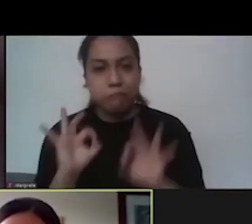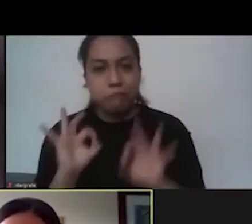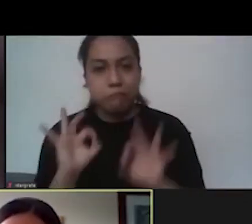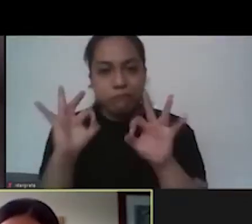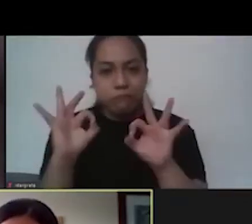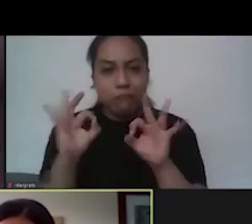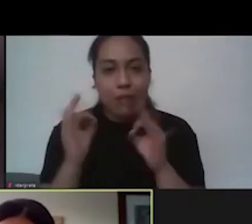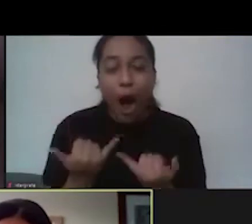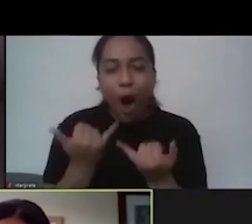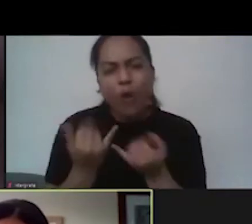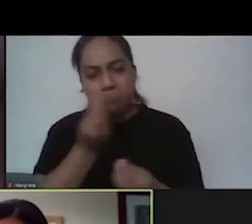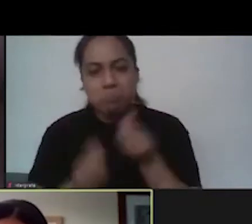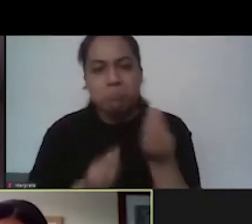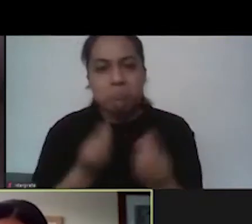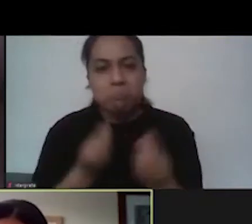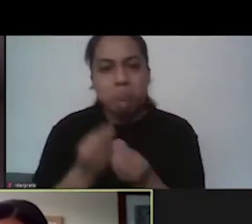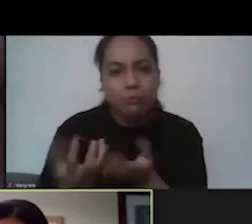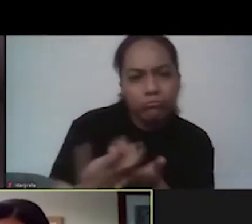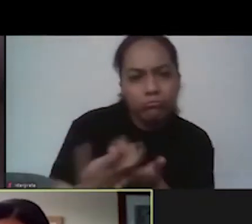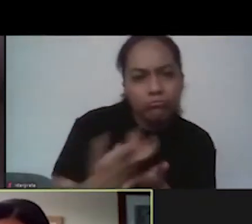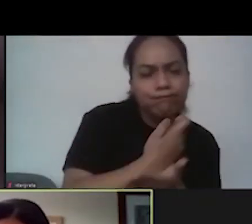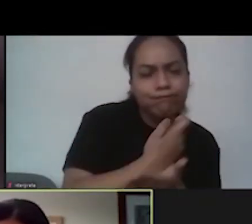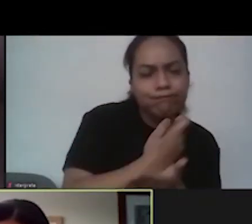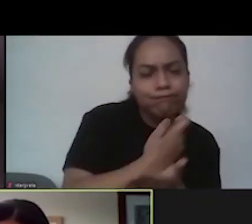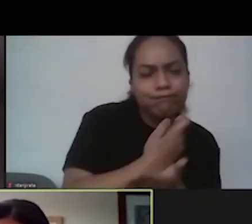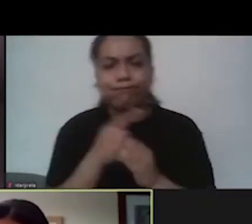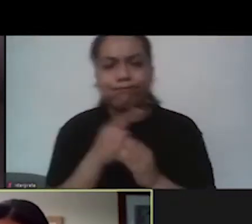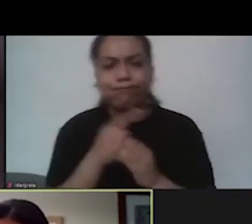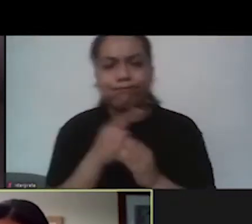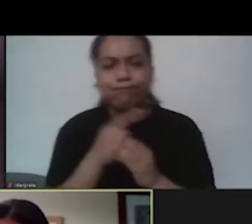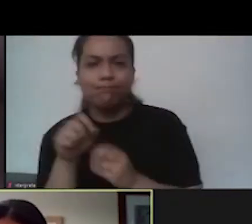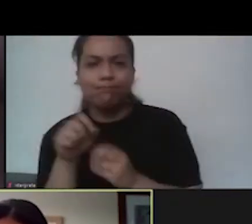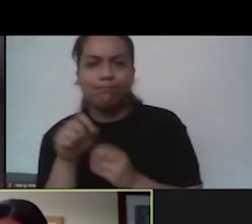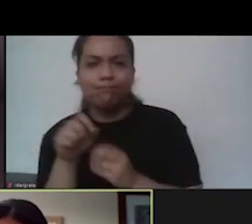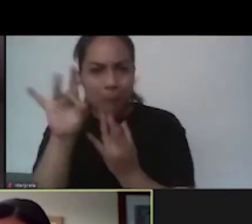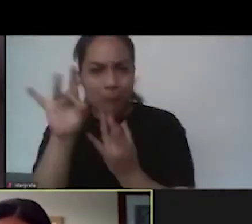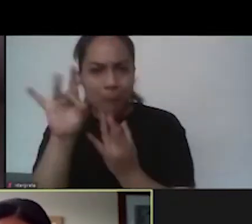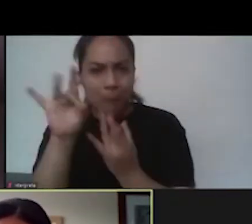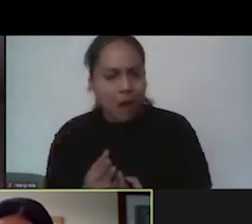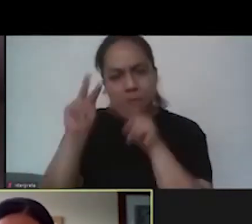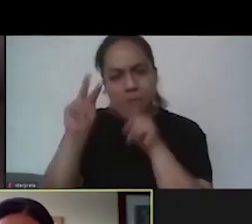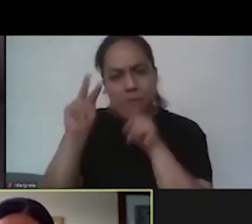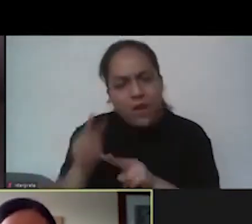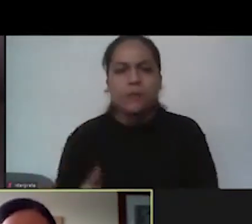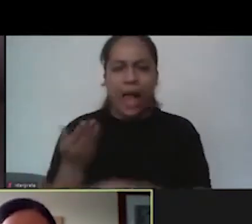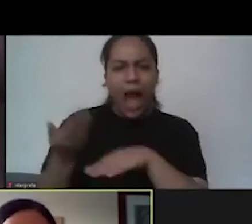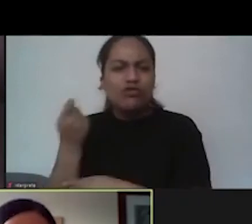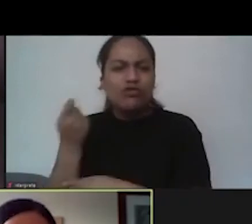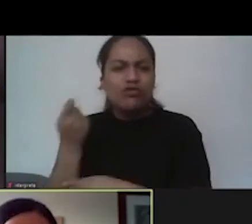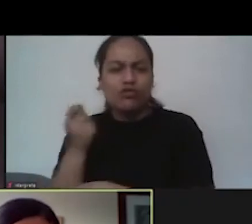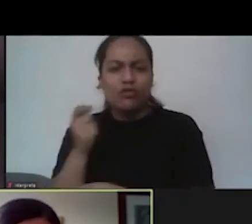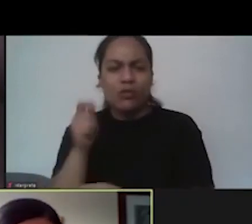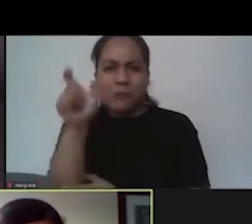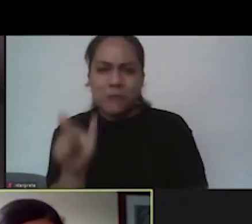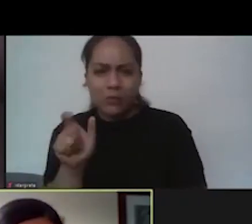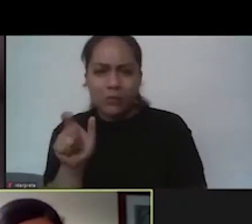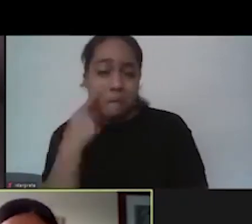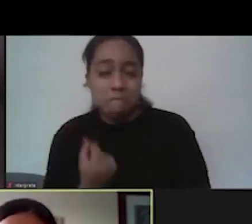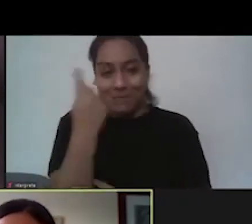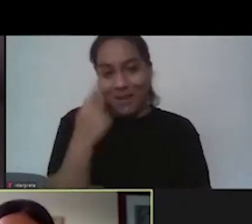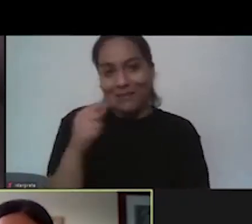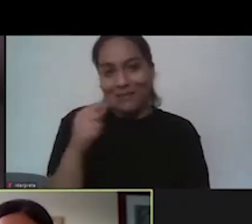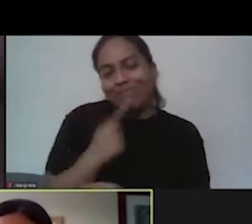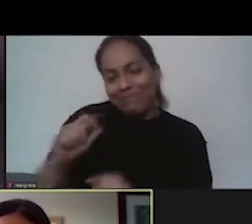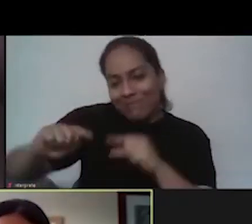entonces revisar en el chat. Encontré hace un momento una primera pregunta